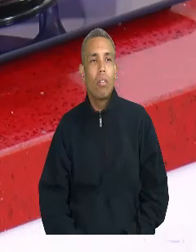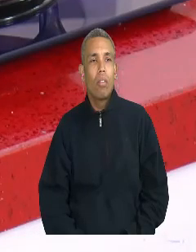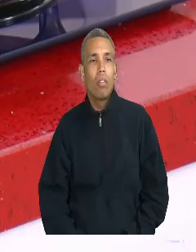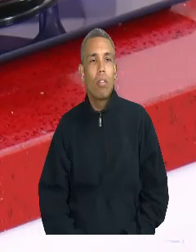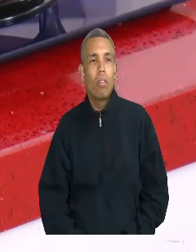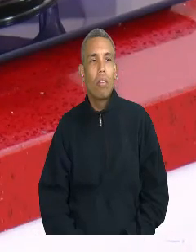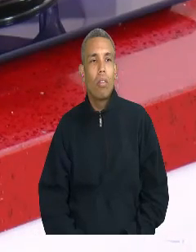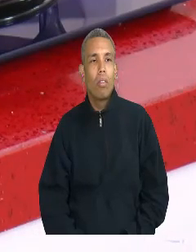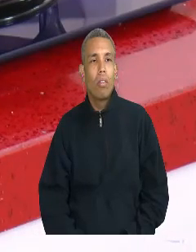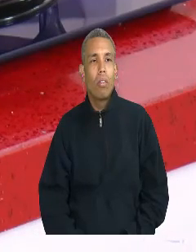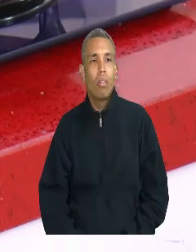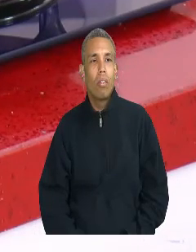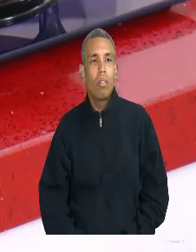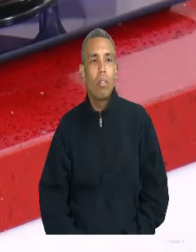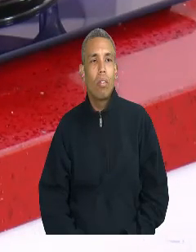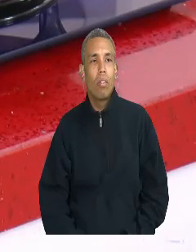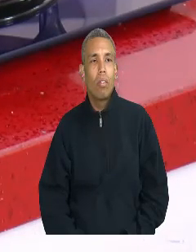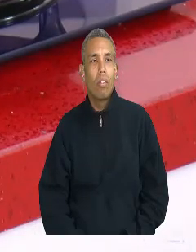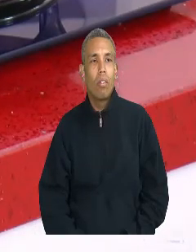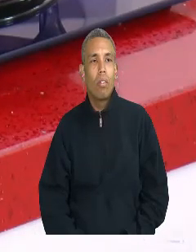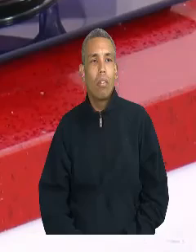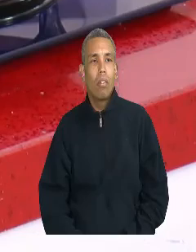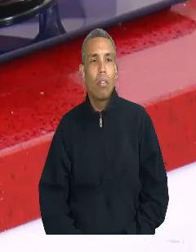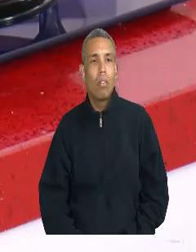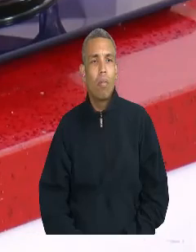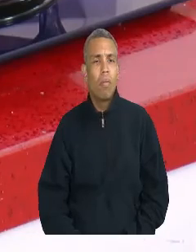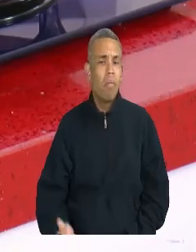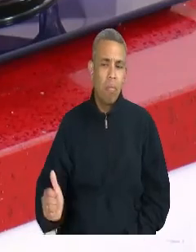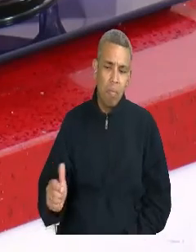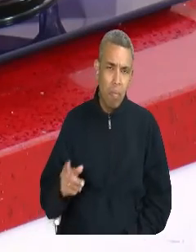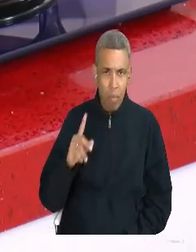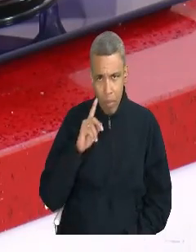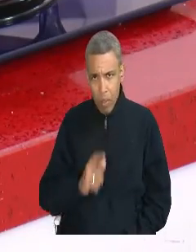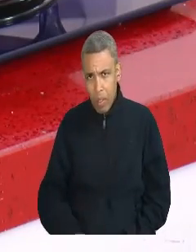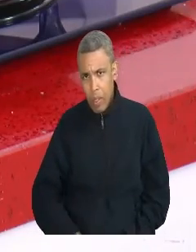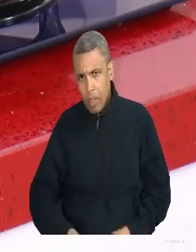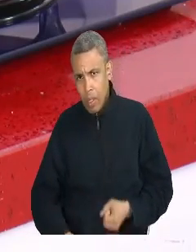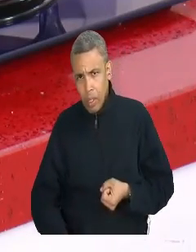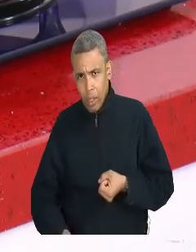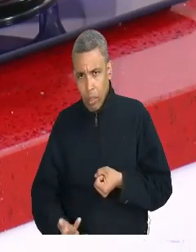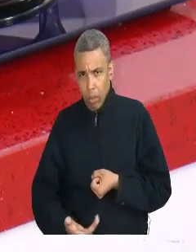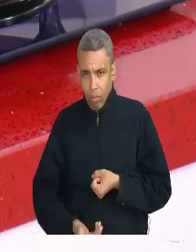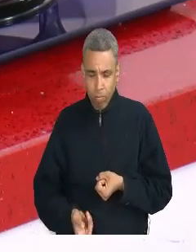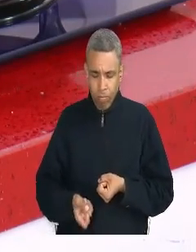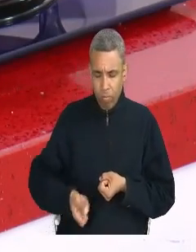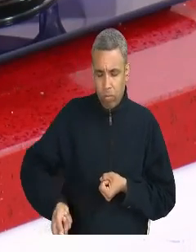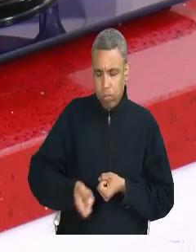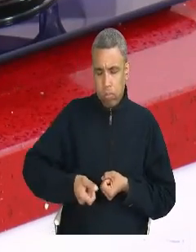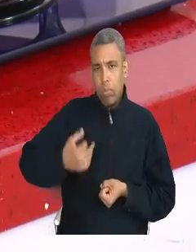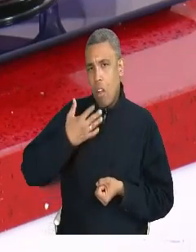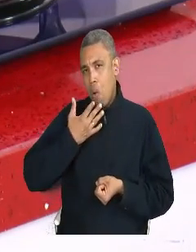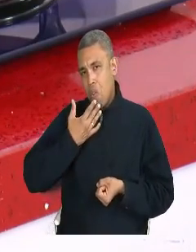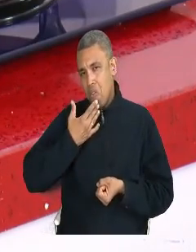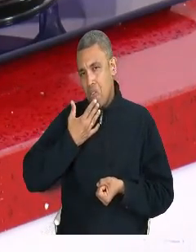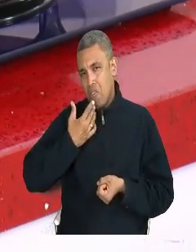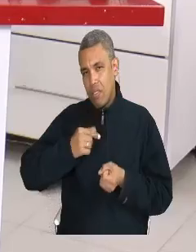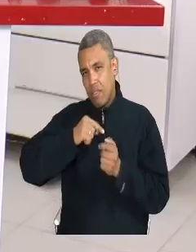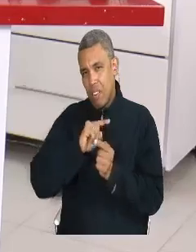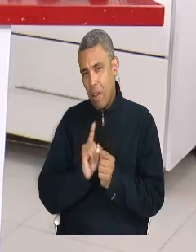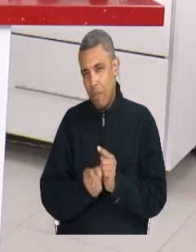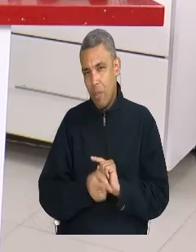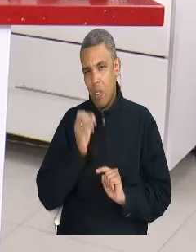Ahí vamos salteando, él mismo va a tomar su tonalidad. De pronto las amas de casa o las personas que nos están viendo en este